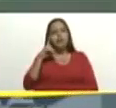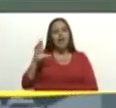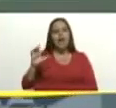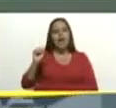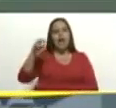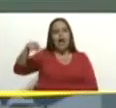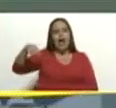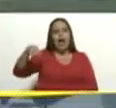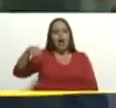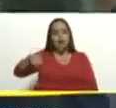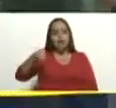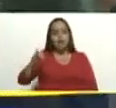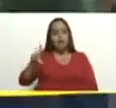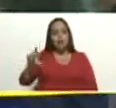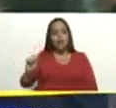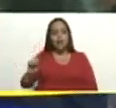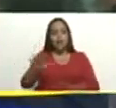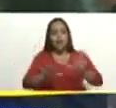13 años.